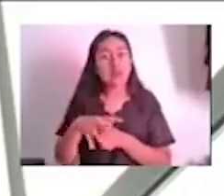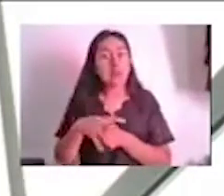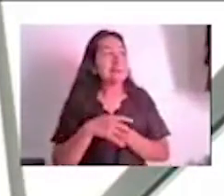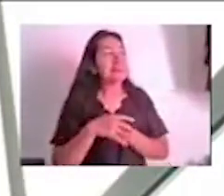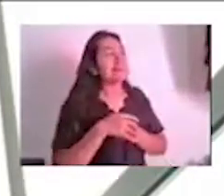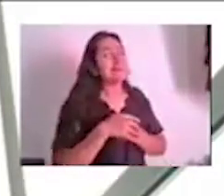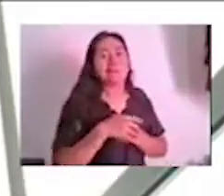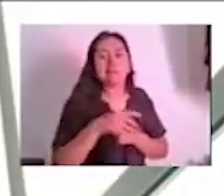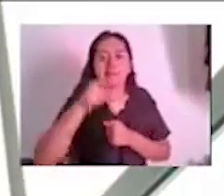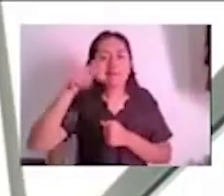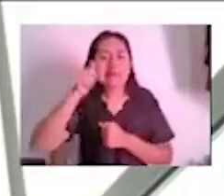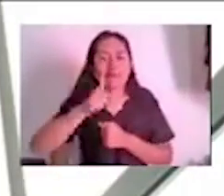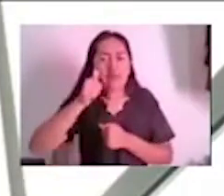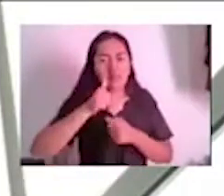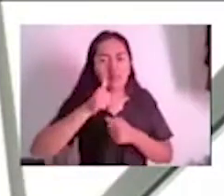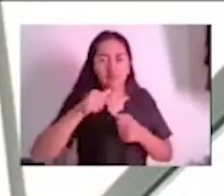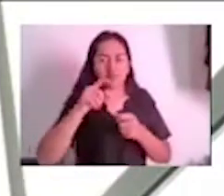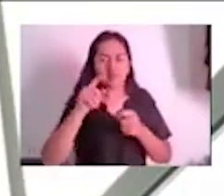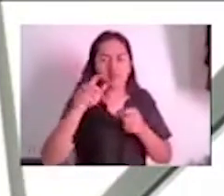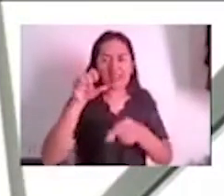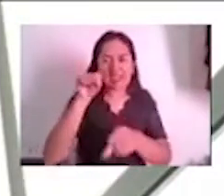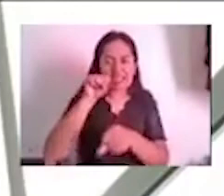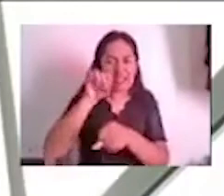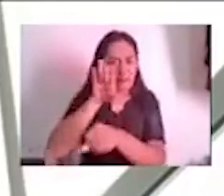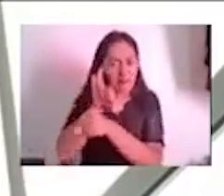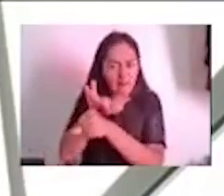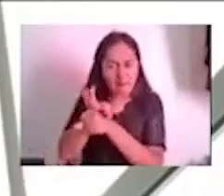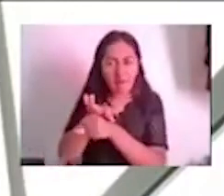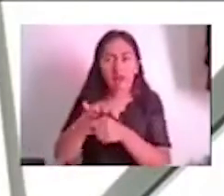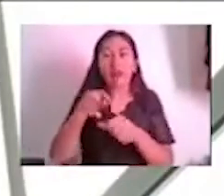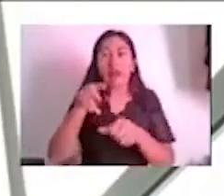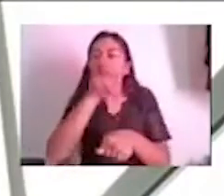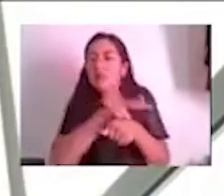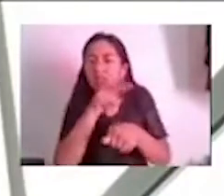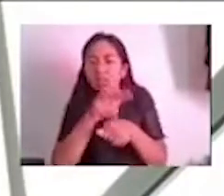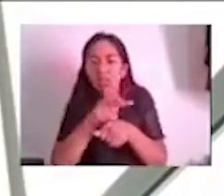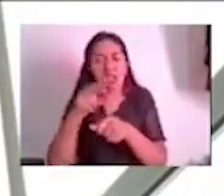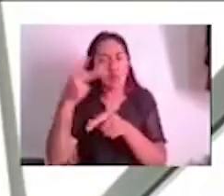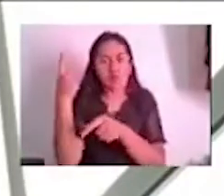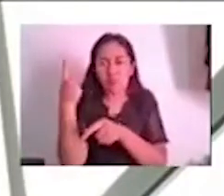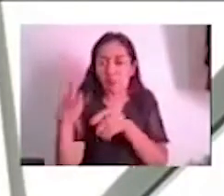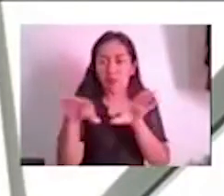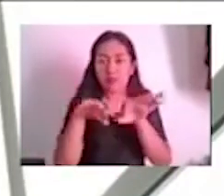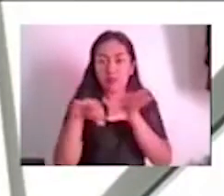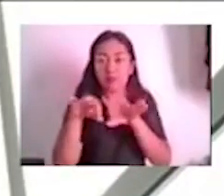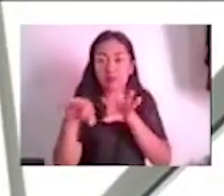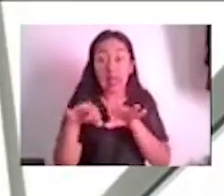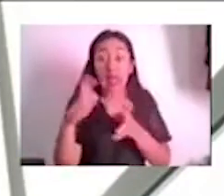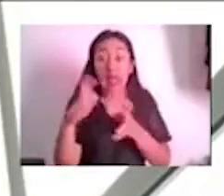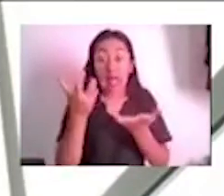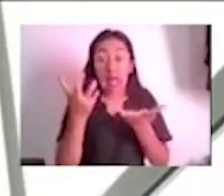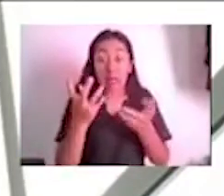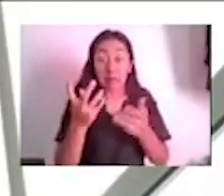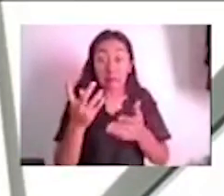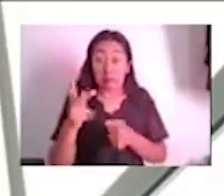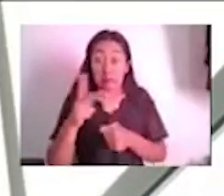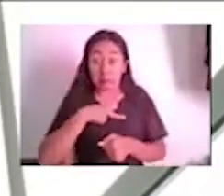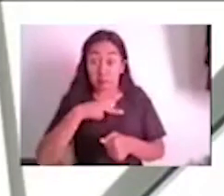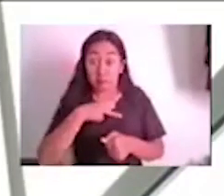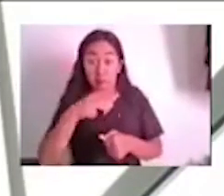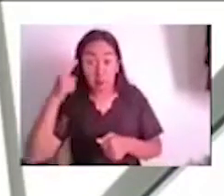mismos, sino ahora para Tenochtitlan. Fue una consecuencia importante. Ellos iban viendo los territorios con el pretexto de